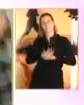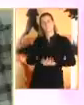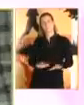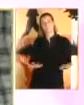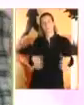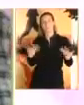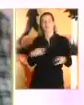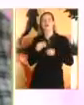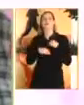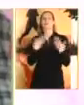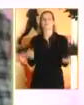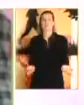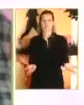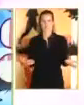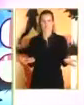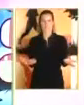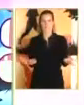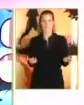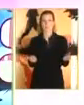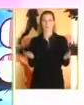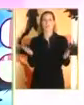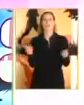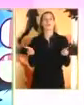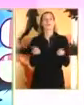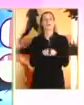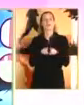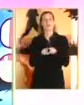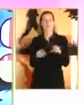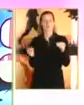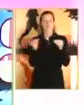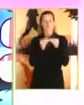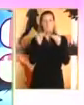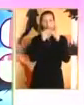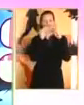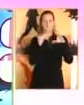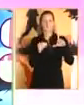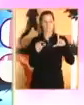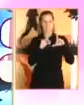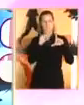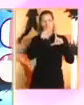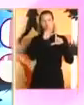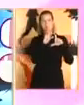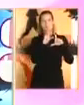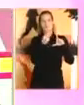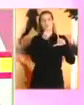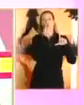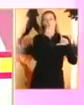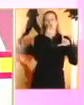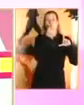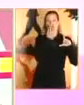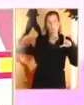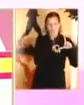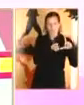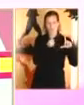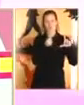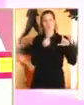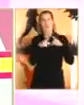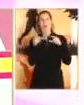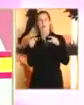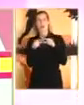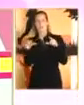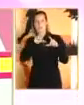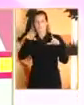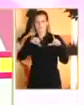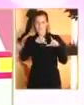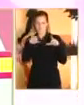hecho es añadir a partes iguales pétalos de rosa y aceite de almendras. Si vamos a utilizar un aceite que nos va a durar